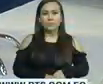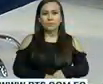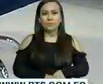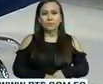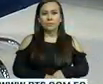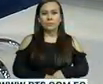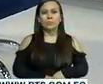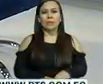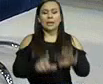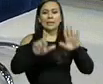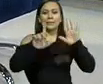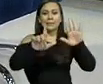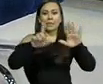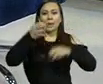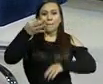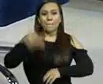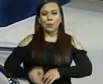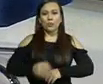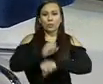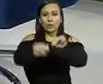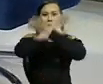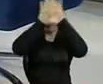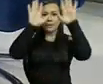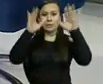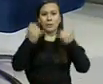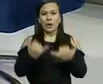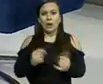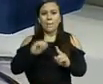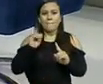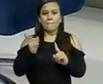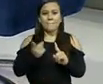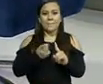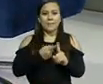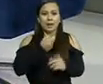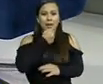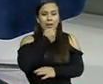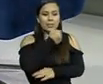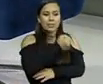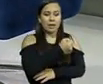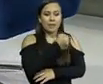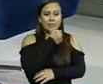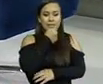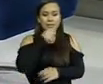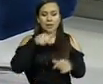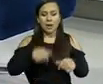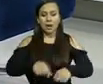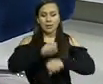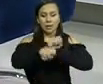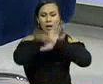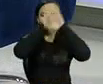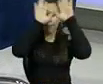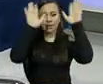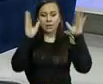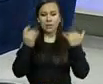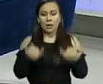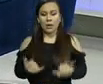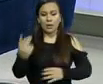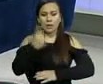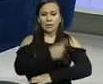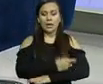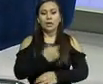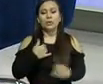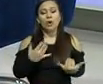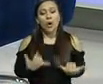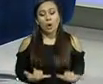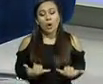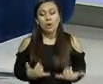7 punto de la mañana amigos televidentes bienvenidos a la primera emisión de la noticia en este momento en la entrevista del día y quiero